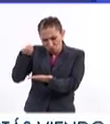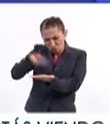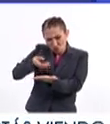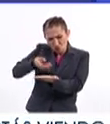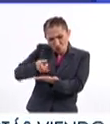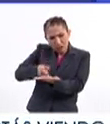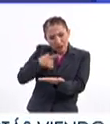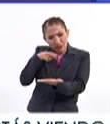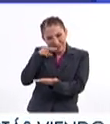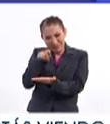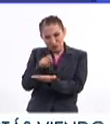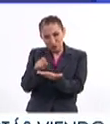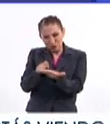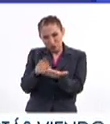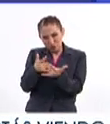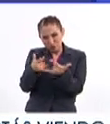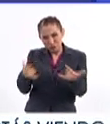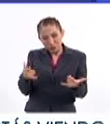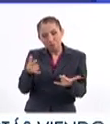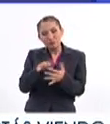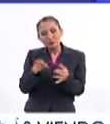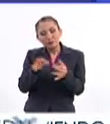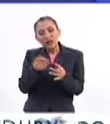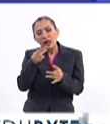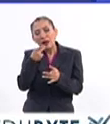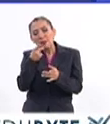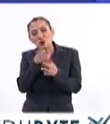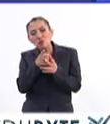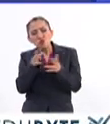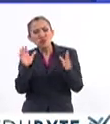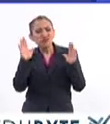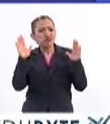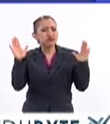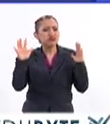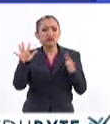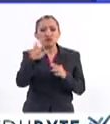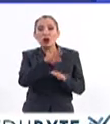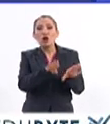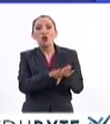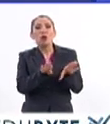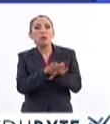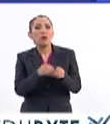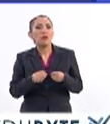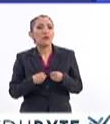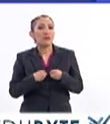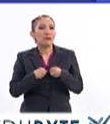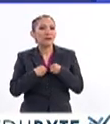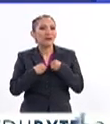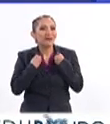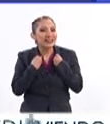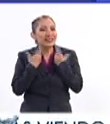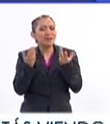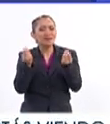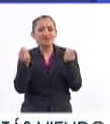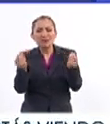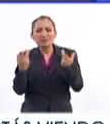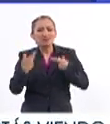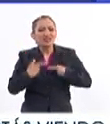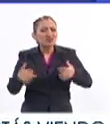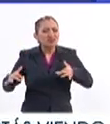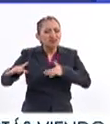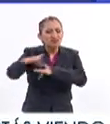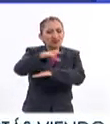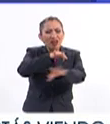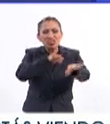Díaz del Castillo en su crónica nos habla de la magnificencia de cómo se vivía. Eran miles de